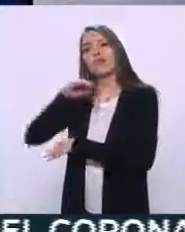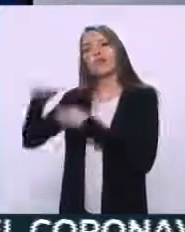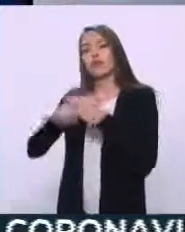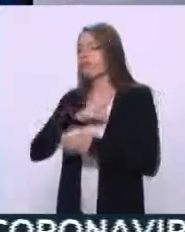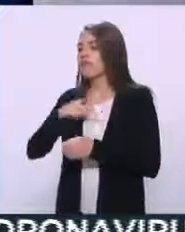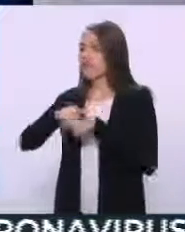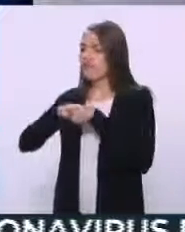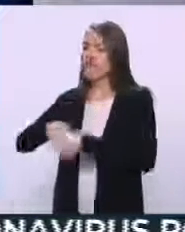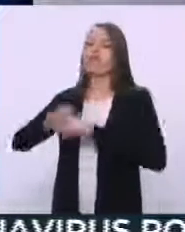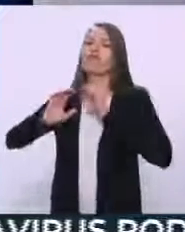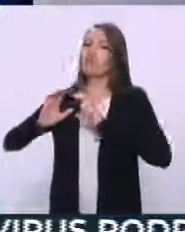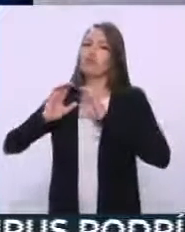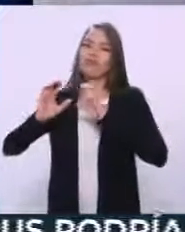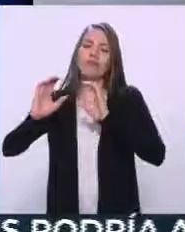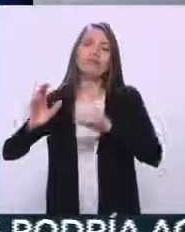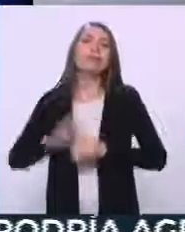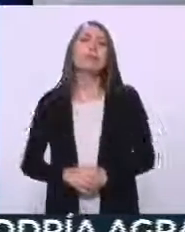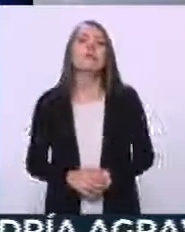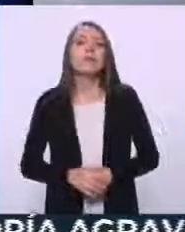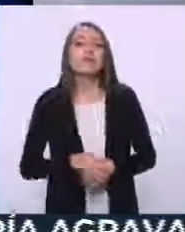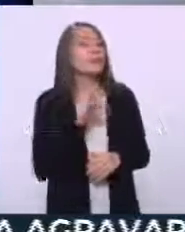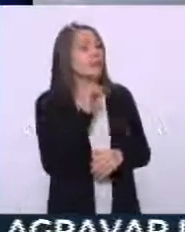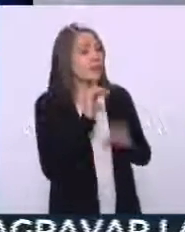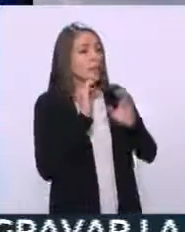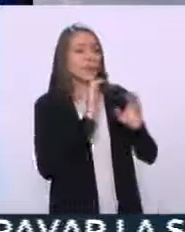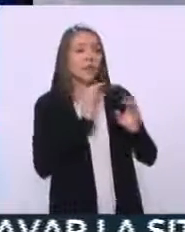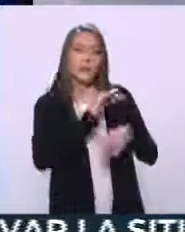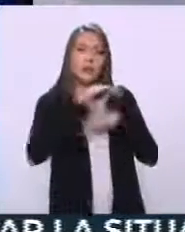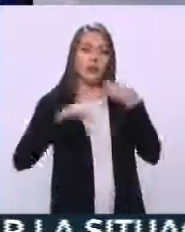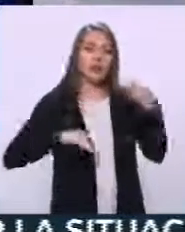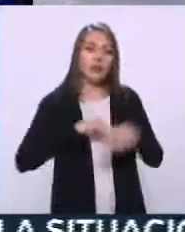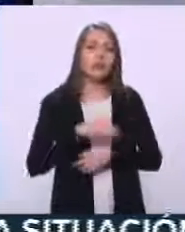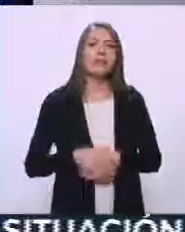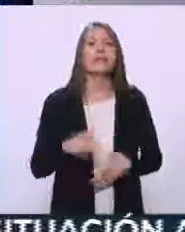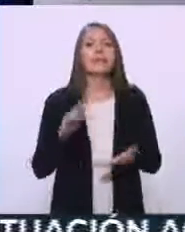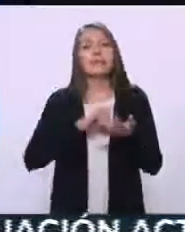cuidándonos. Seguir cuidándonos y cuidando a todos. Muchísimas gracias, Mariano, y con nosotros vamos a más.